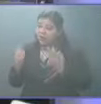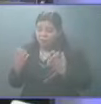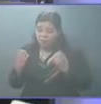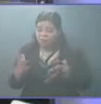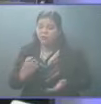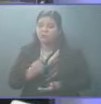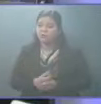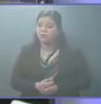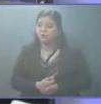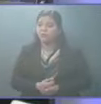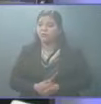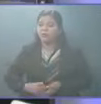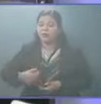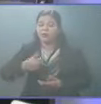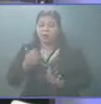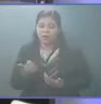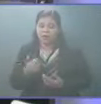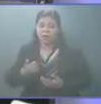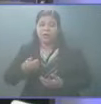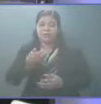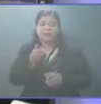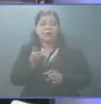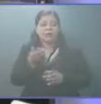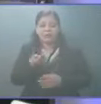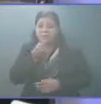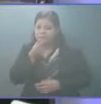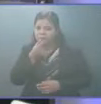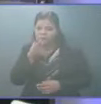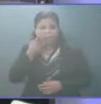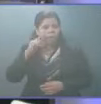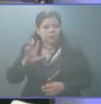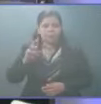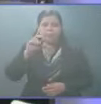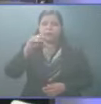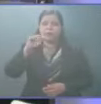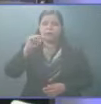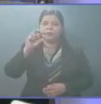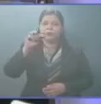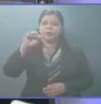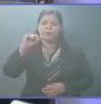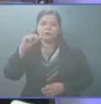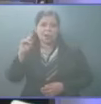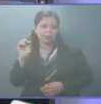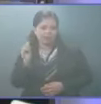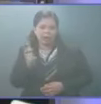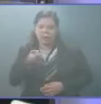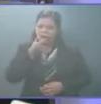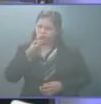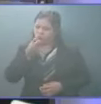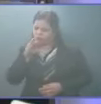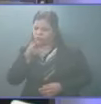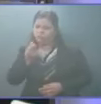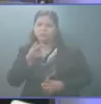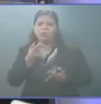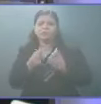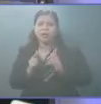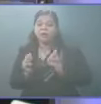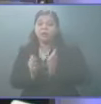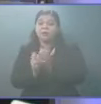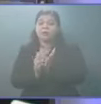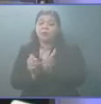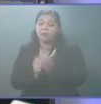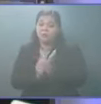muchos psicoestimulantes, ¿verdad? Muchos psicoestimulantes como la tiamina, y se consumen. Y lo que pasa es que son